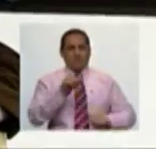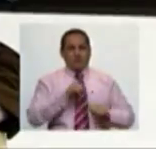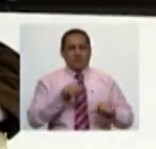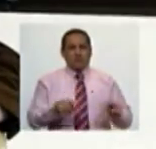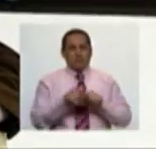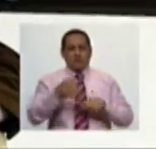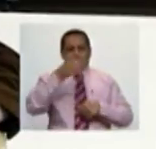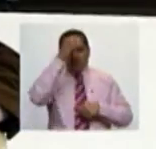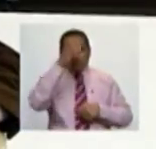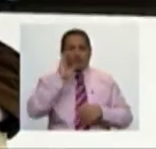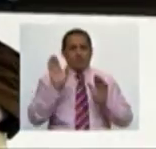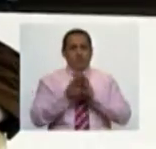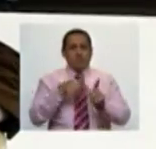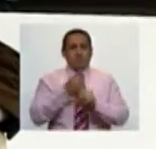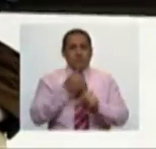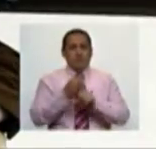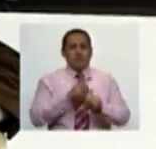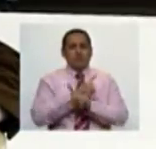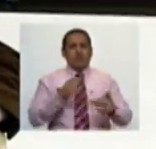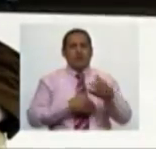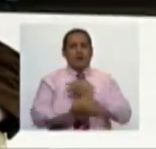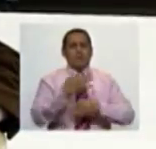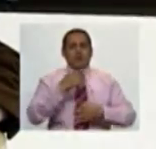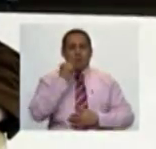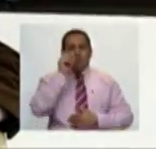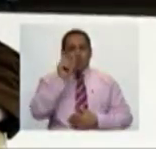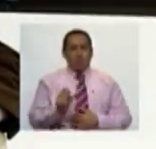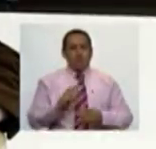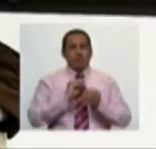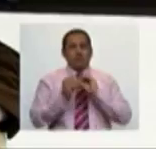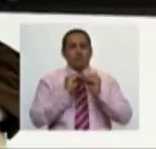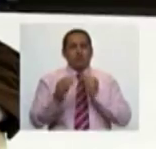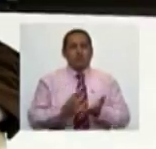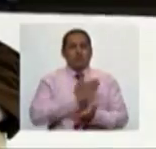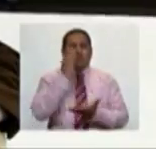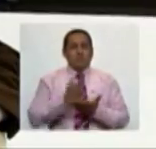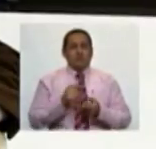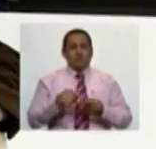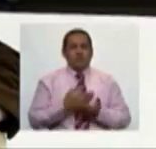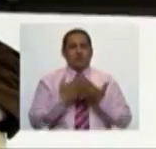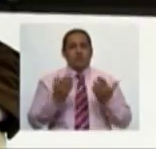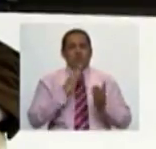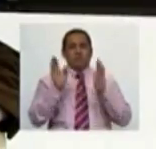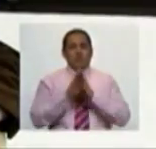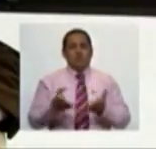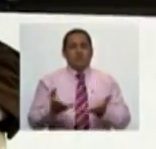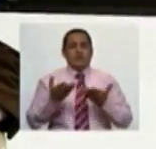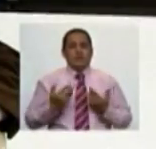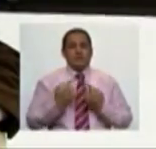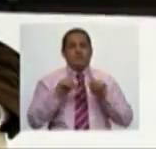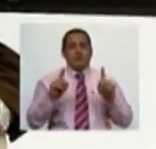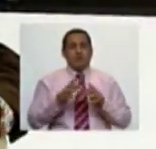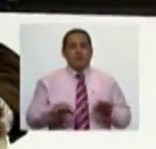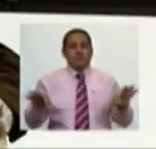O sea, la tecnología por sí misma no sustituye al hombre, no resuelve los problemas. Es una herramienta que